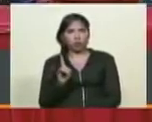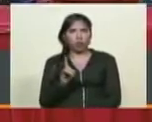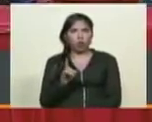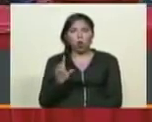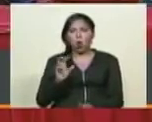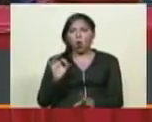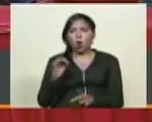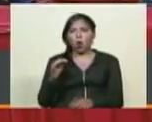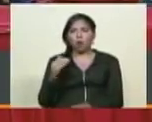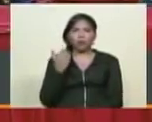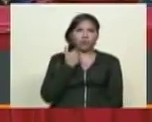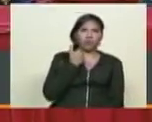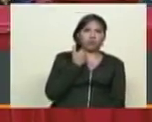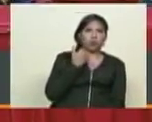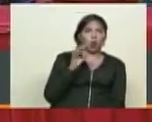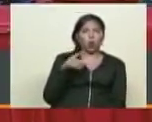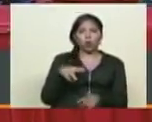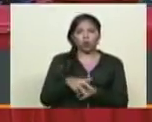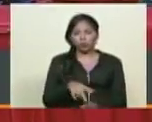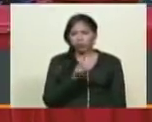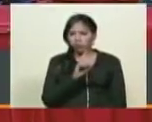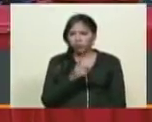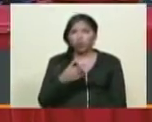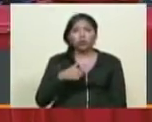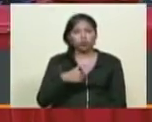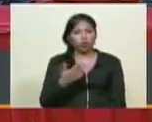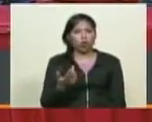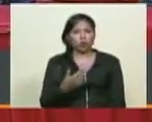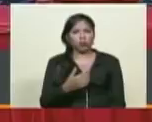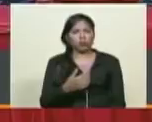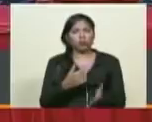poníamos un ejemplo ahí, cuando perdimos las elecciones